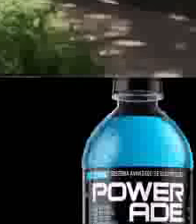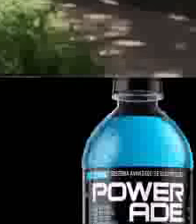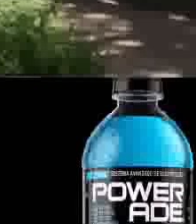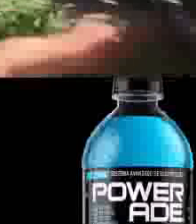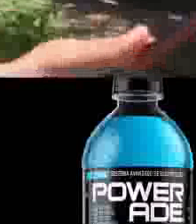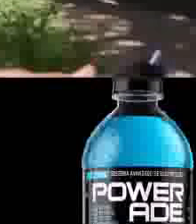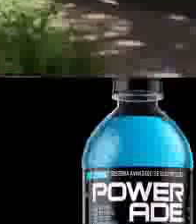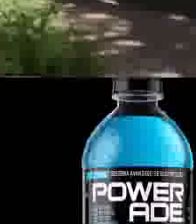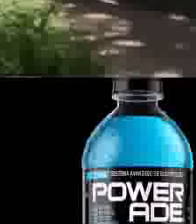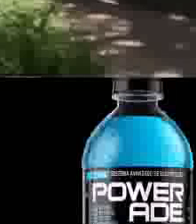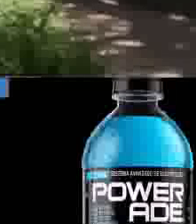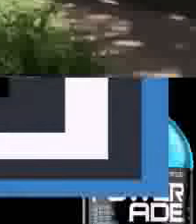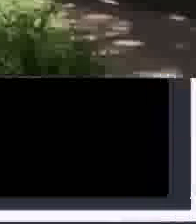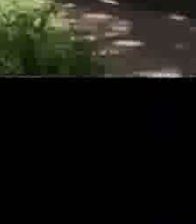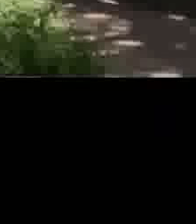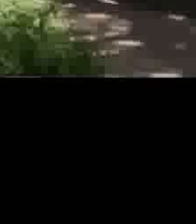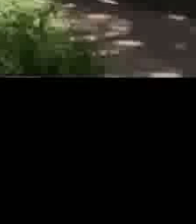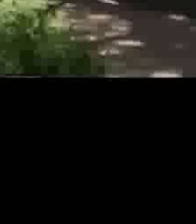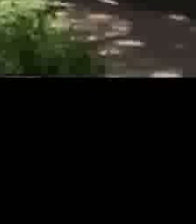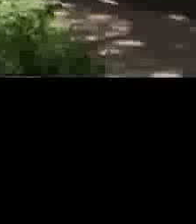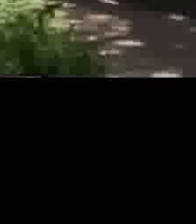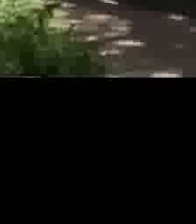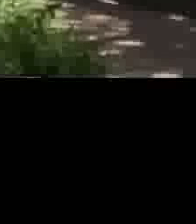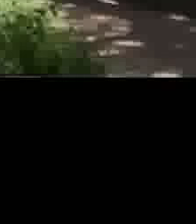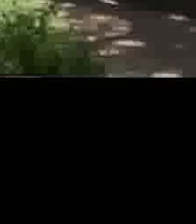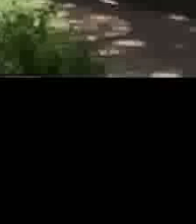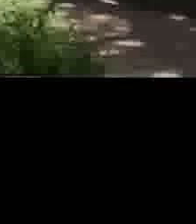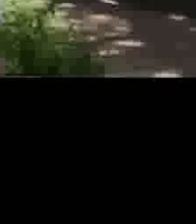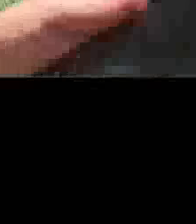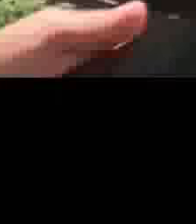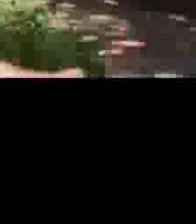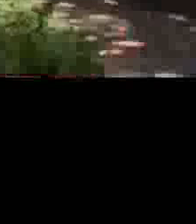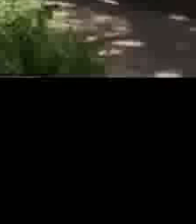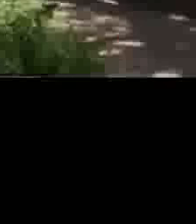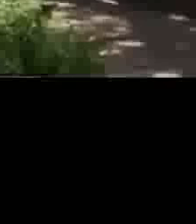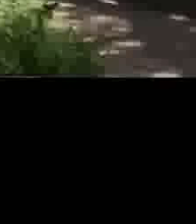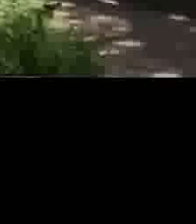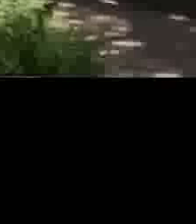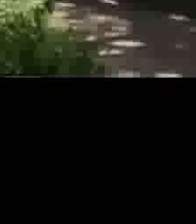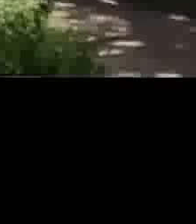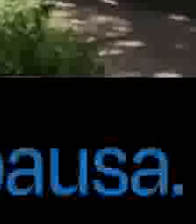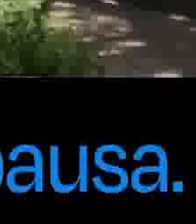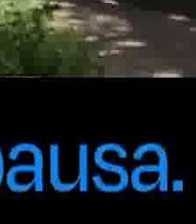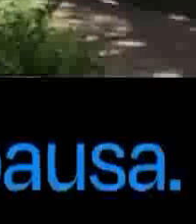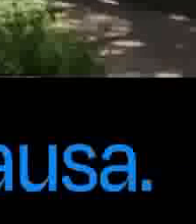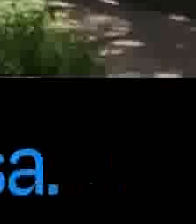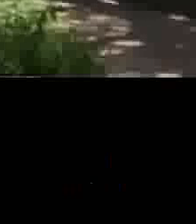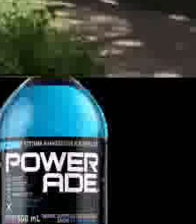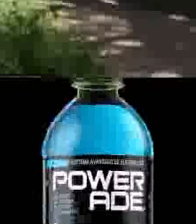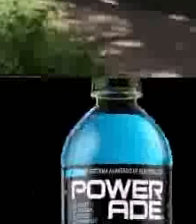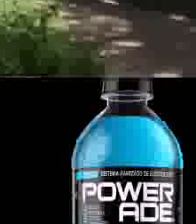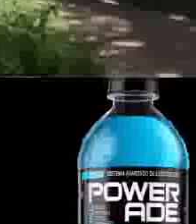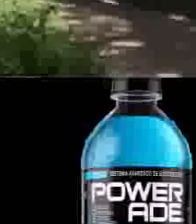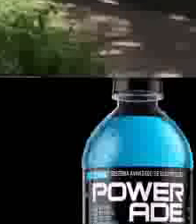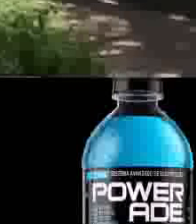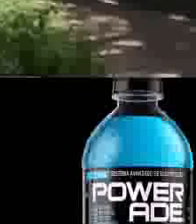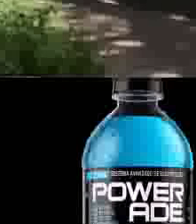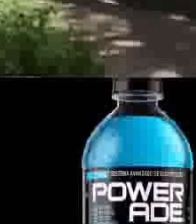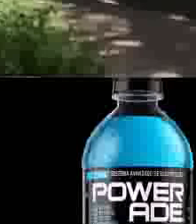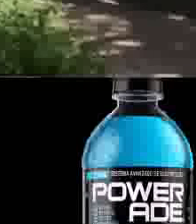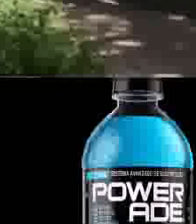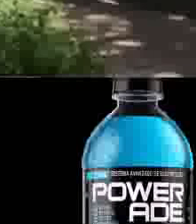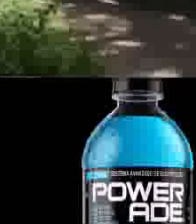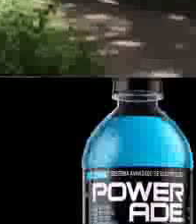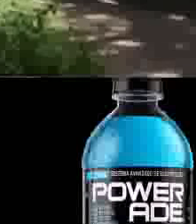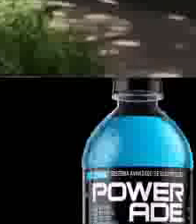legionarios tomó rumbo a cada uno de sus clubes ya para incorporarse a las respectivas pretemporadas y periodos de vacaciones que tienen destinados Así